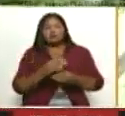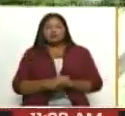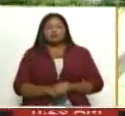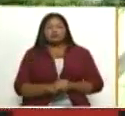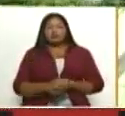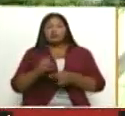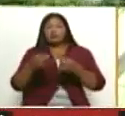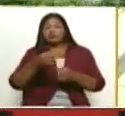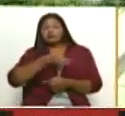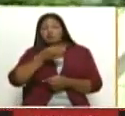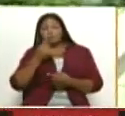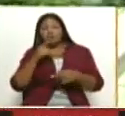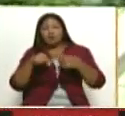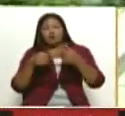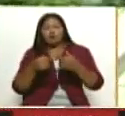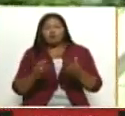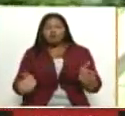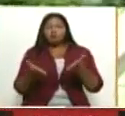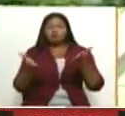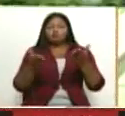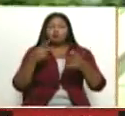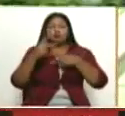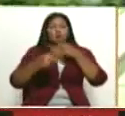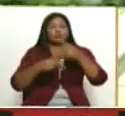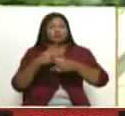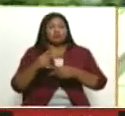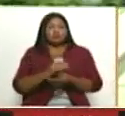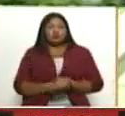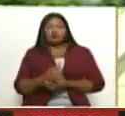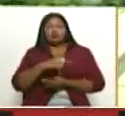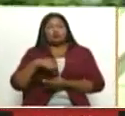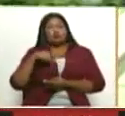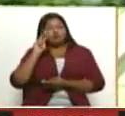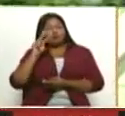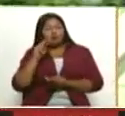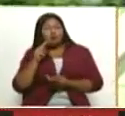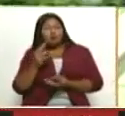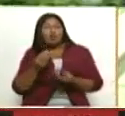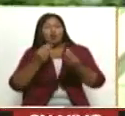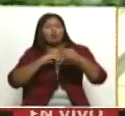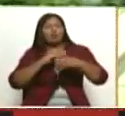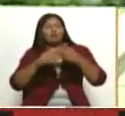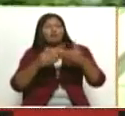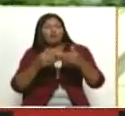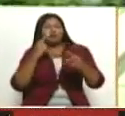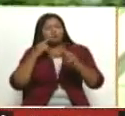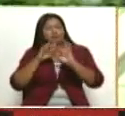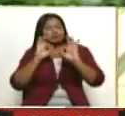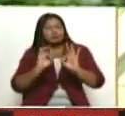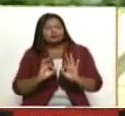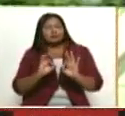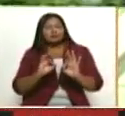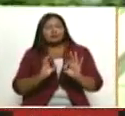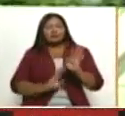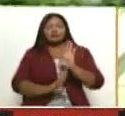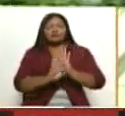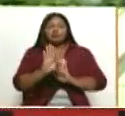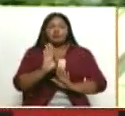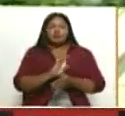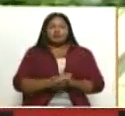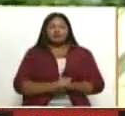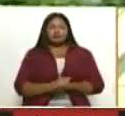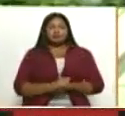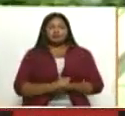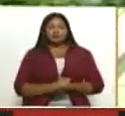esa sociedad empuja este proceso, nosotros tenemos la convicción, la certeza de que esto va a avanzar.